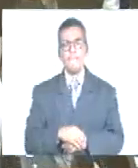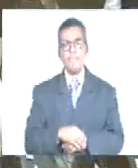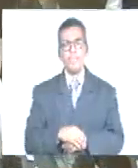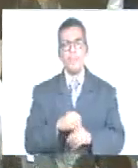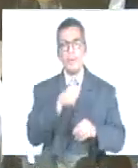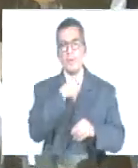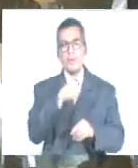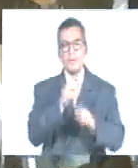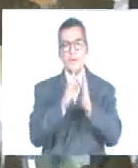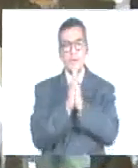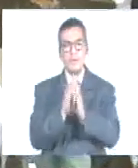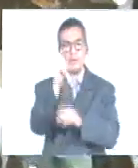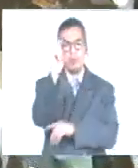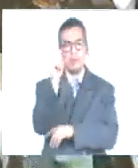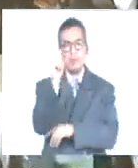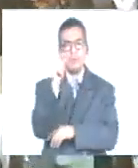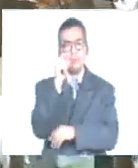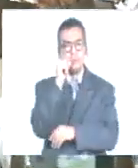Micrófono para el diputado, por favor.